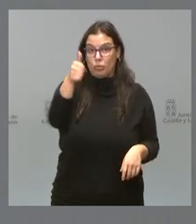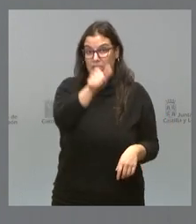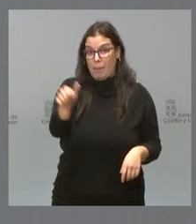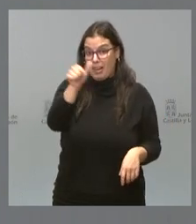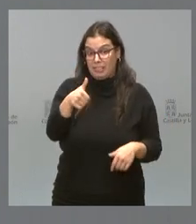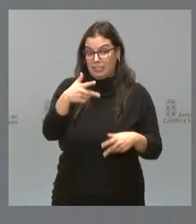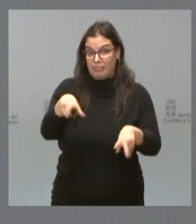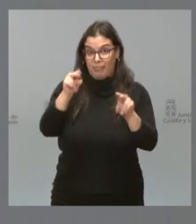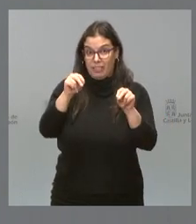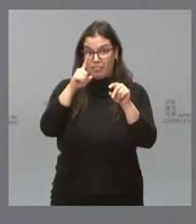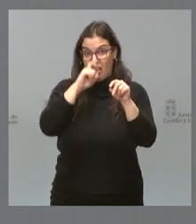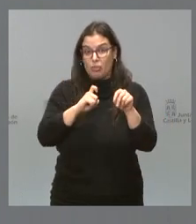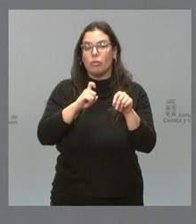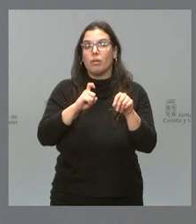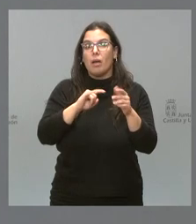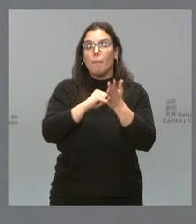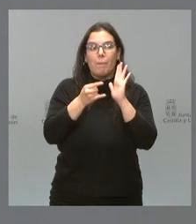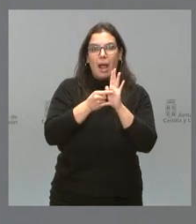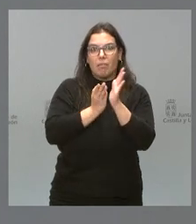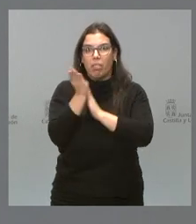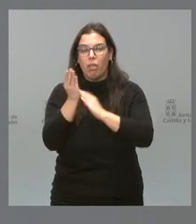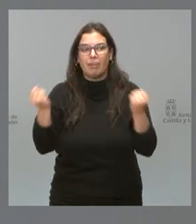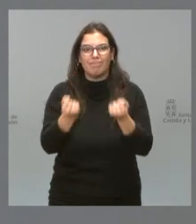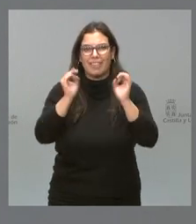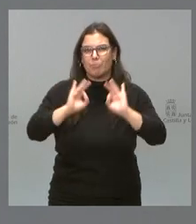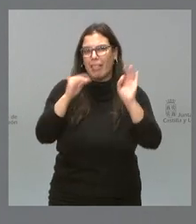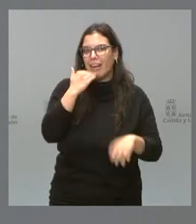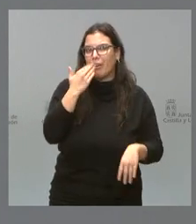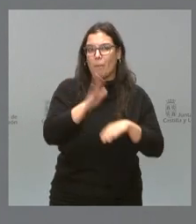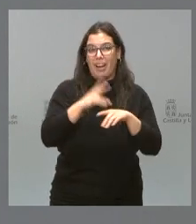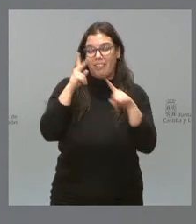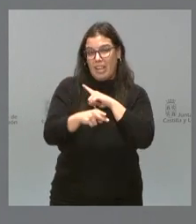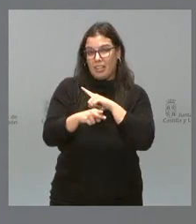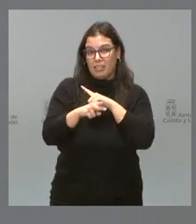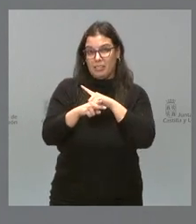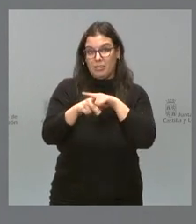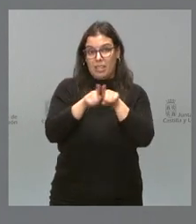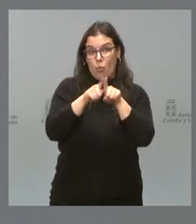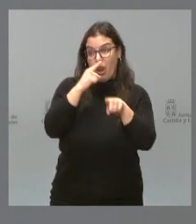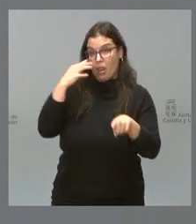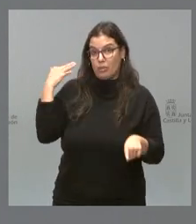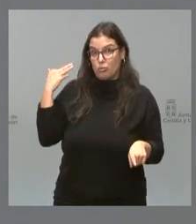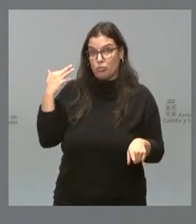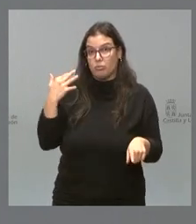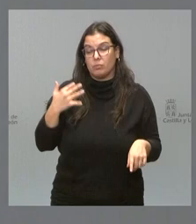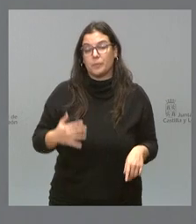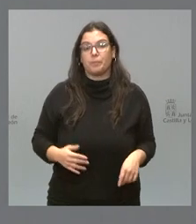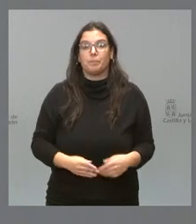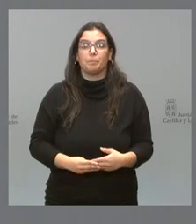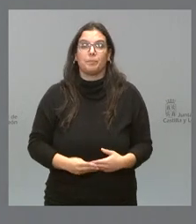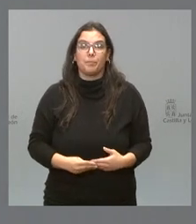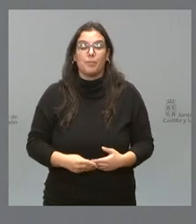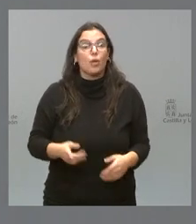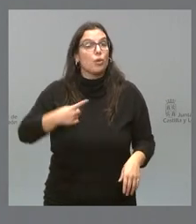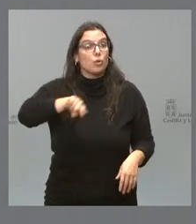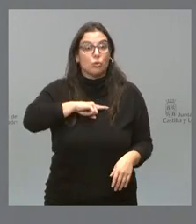están preparando algún tipo de plan de choque o actuación especial para que no se repita lo que ha ocurrido otros años Gracias nosotros